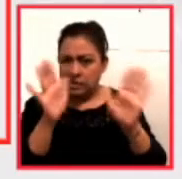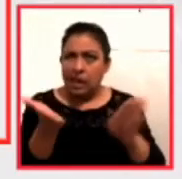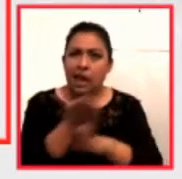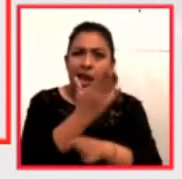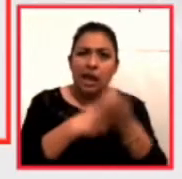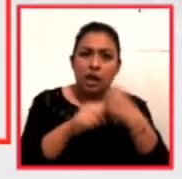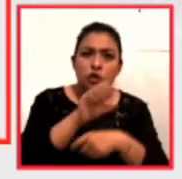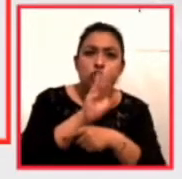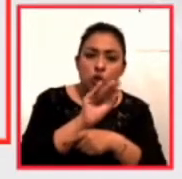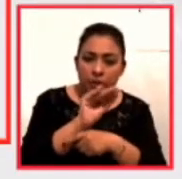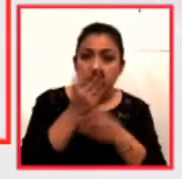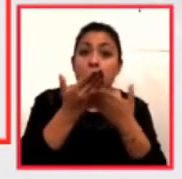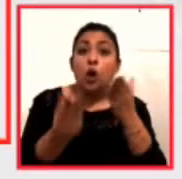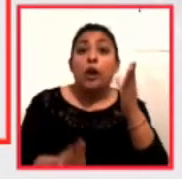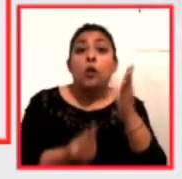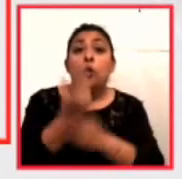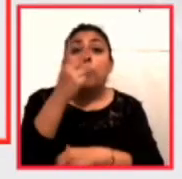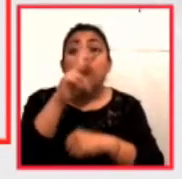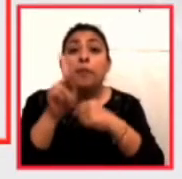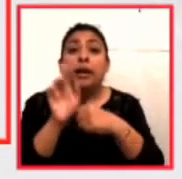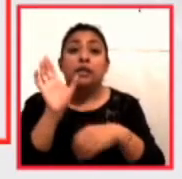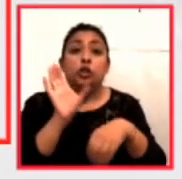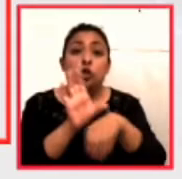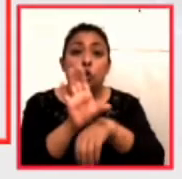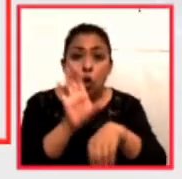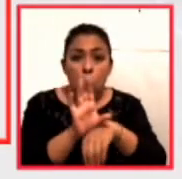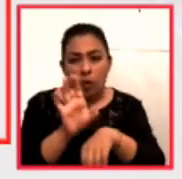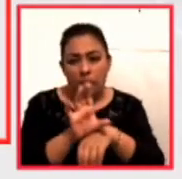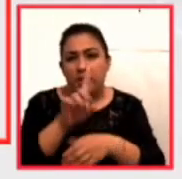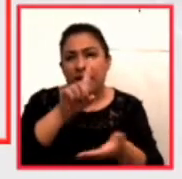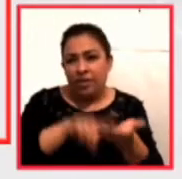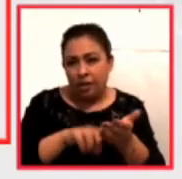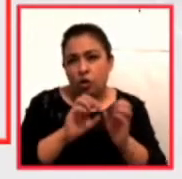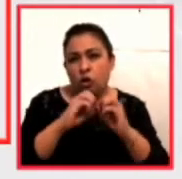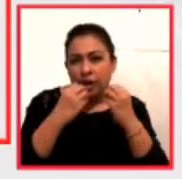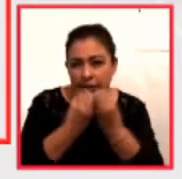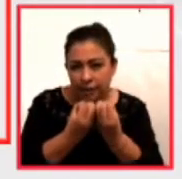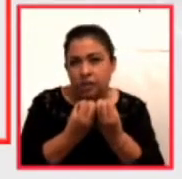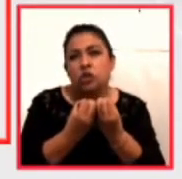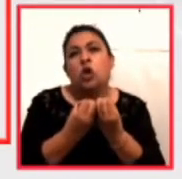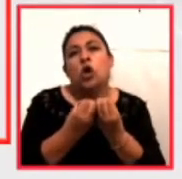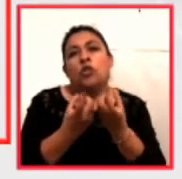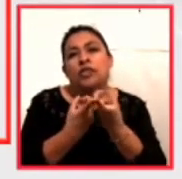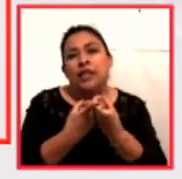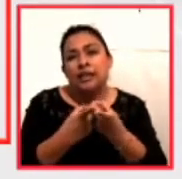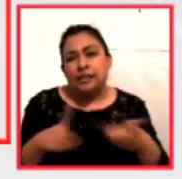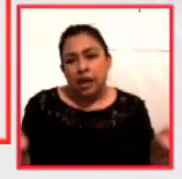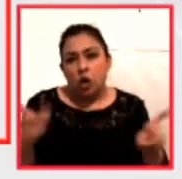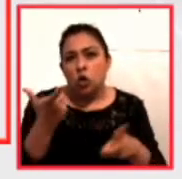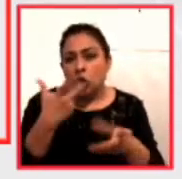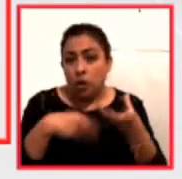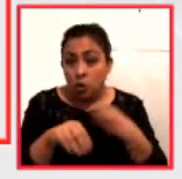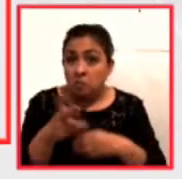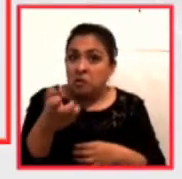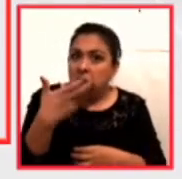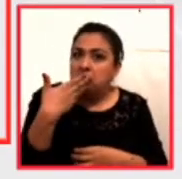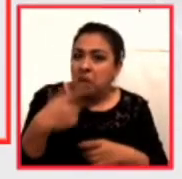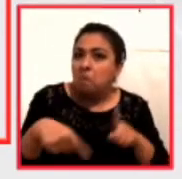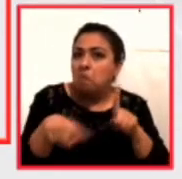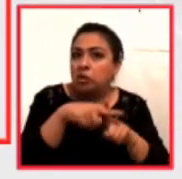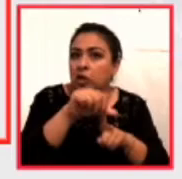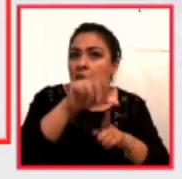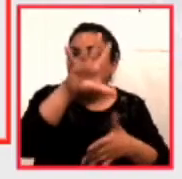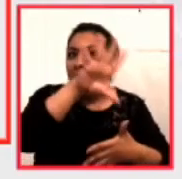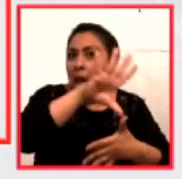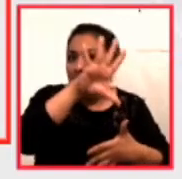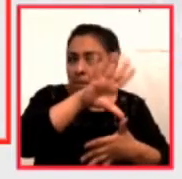ya también entra Colombia en la Organización de Cooperación y Desarrollo Económico. Entonces, eso también va a ser mucho, muy positivo para el continente americano, que cada